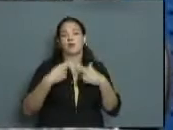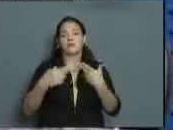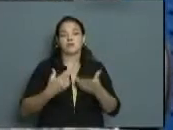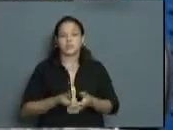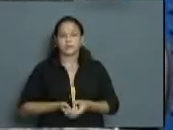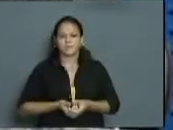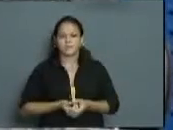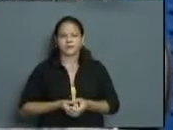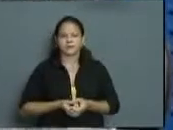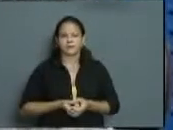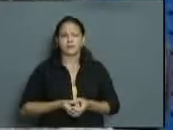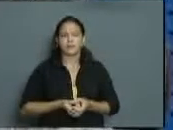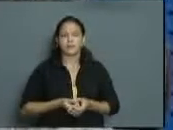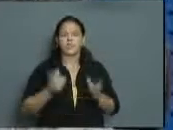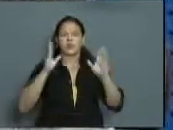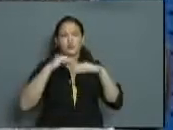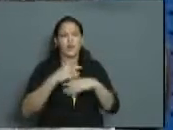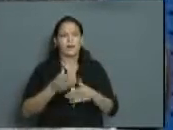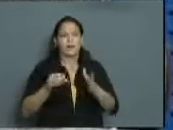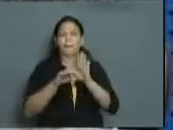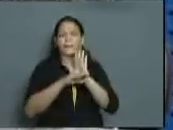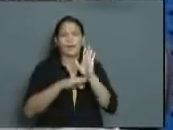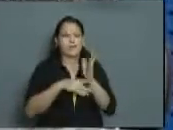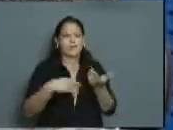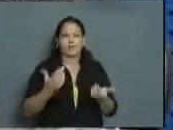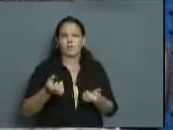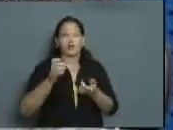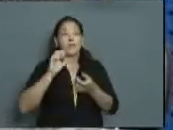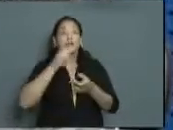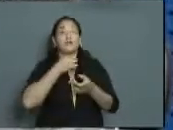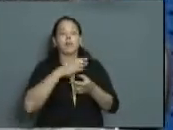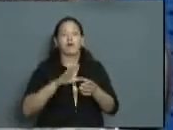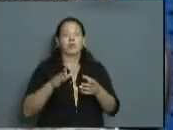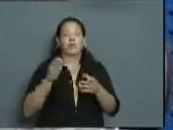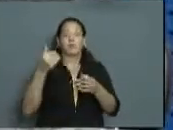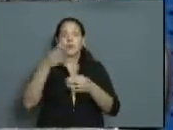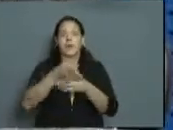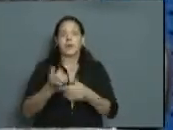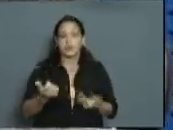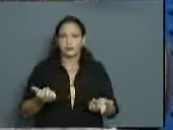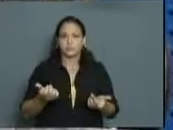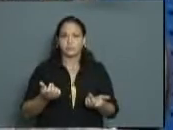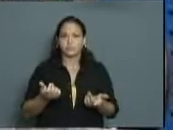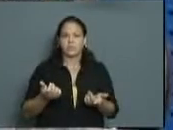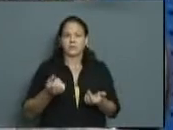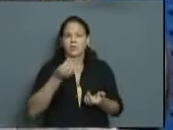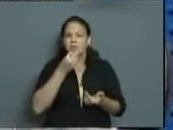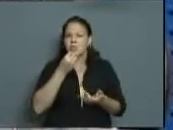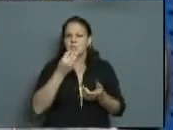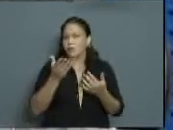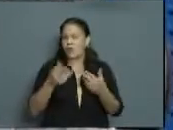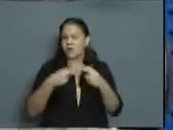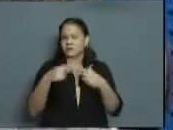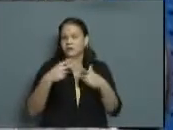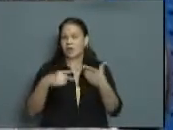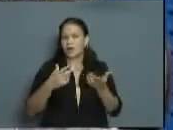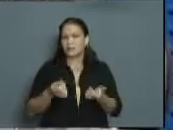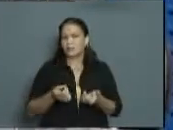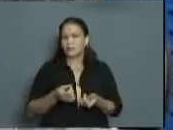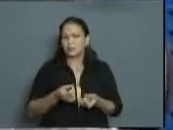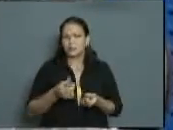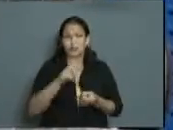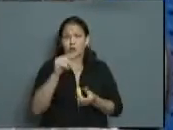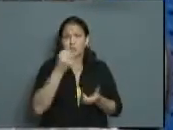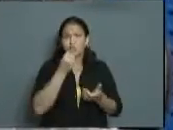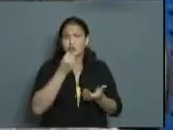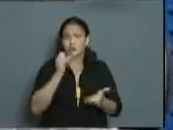Puede suceder que no tengamos medio diagnóstico y que la persona en el medio de la vacunación quizás tuvo la enfermedad y no la pudimos